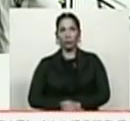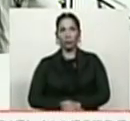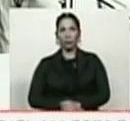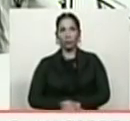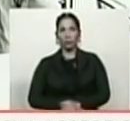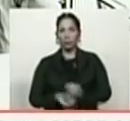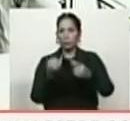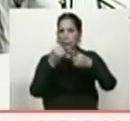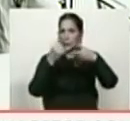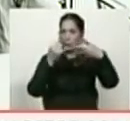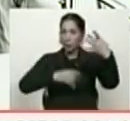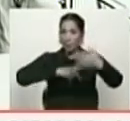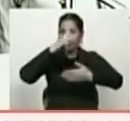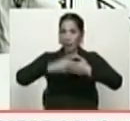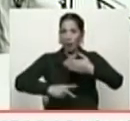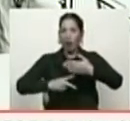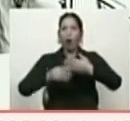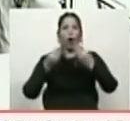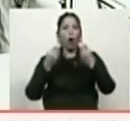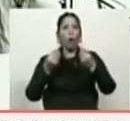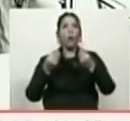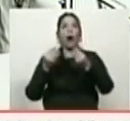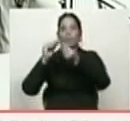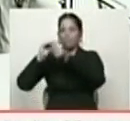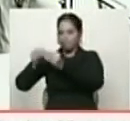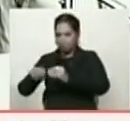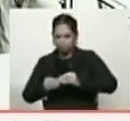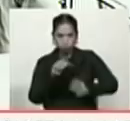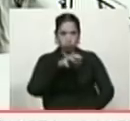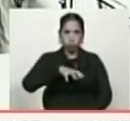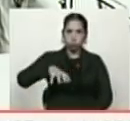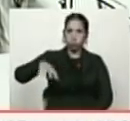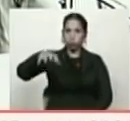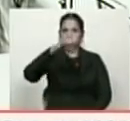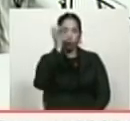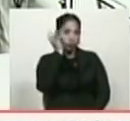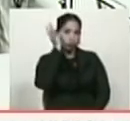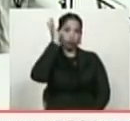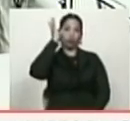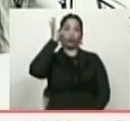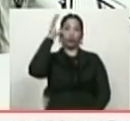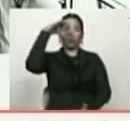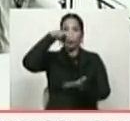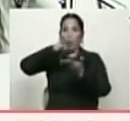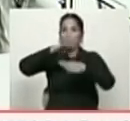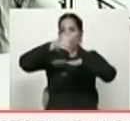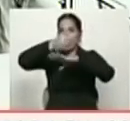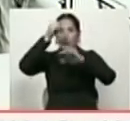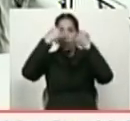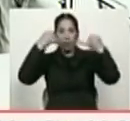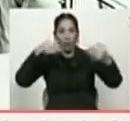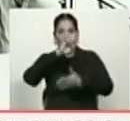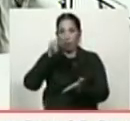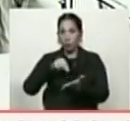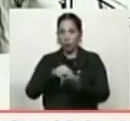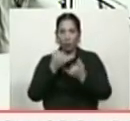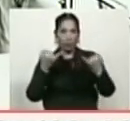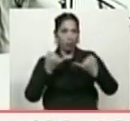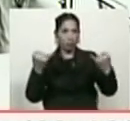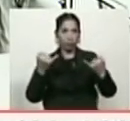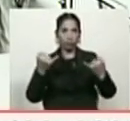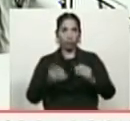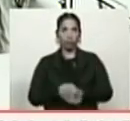instrumentación de ese plan es la creación de los estados mayores eléctricos, el nacional, que ya fue instalado, y